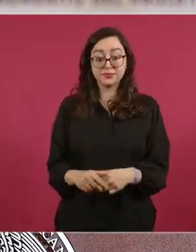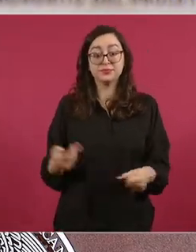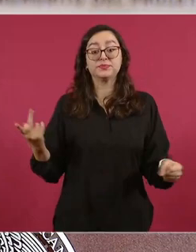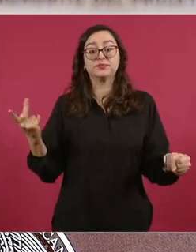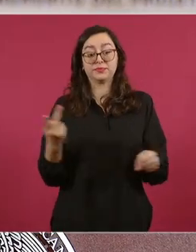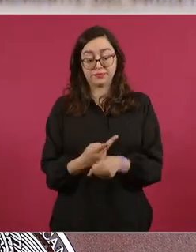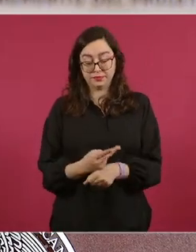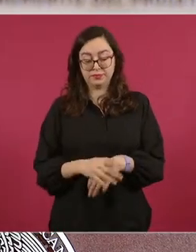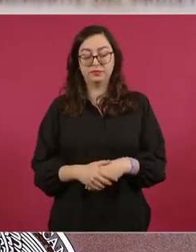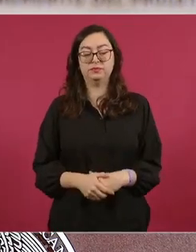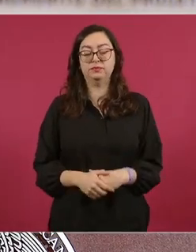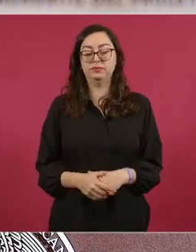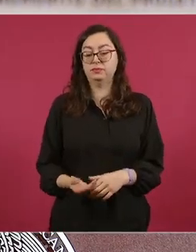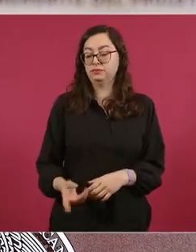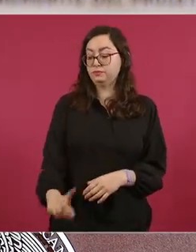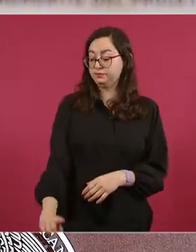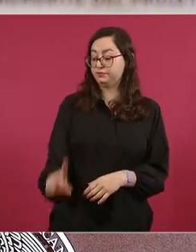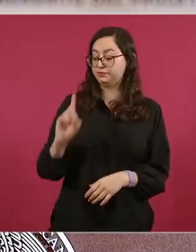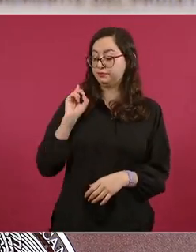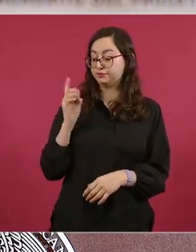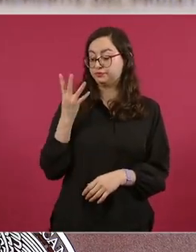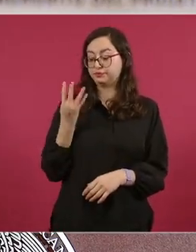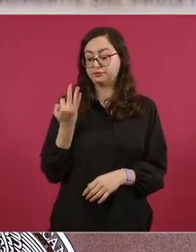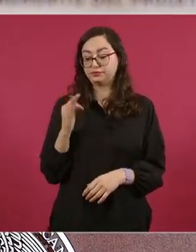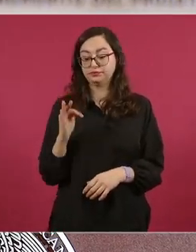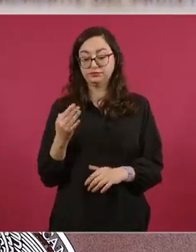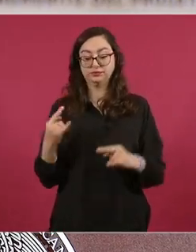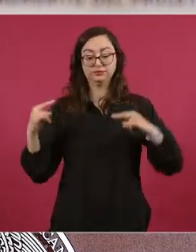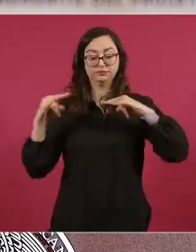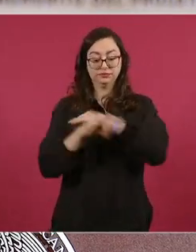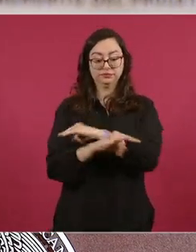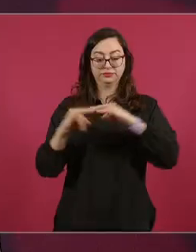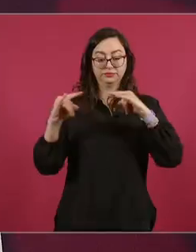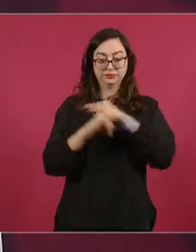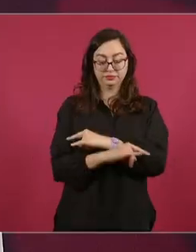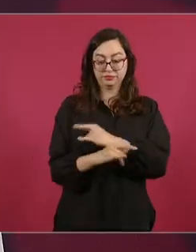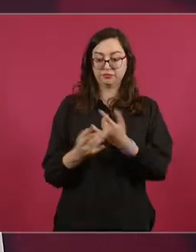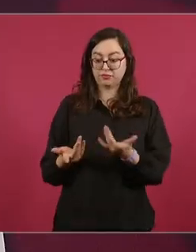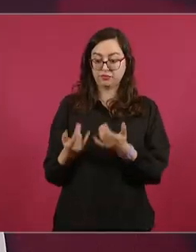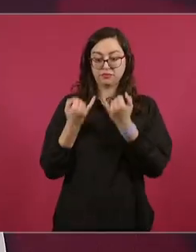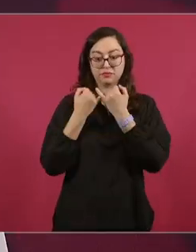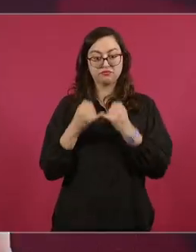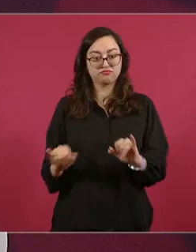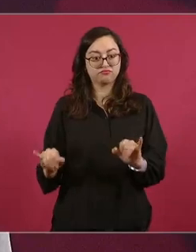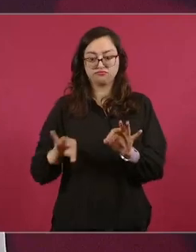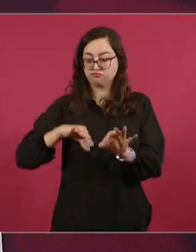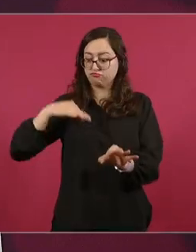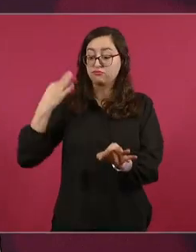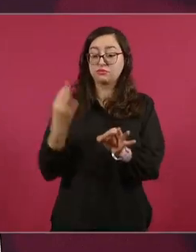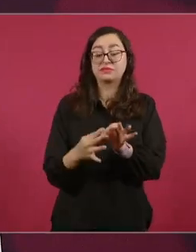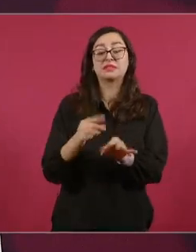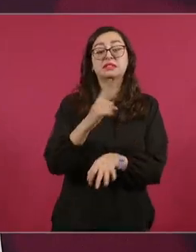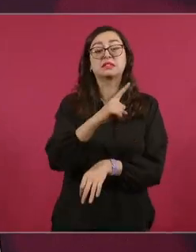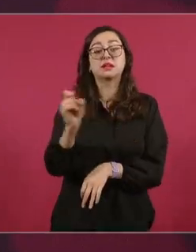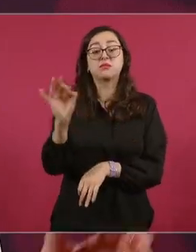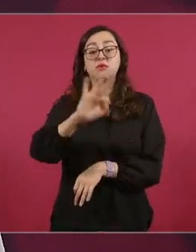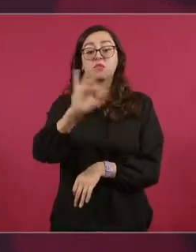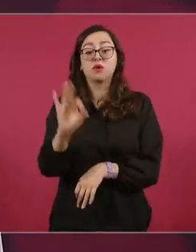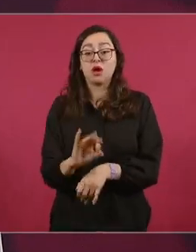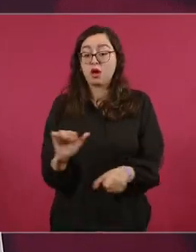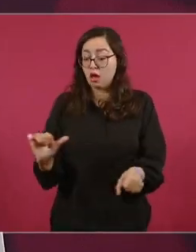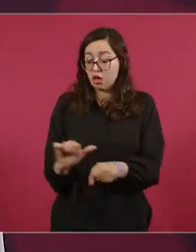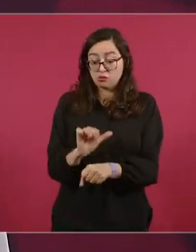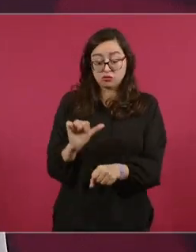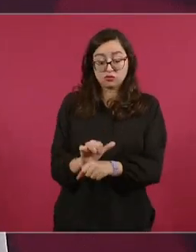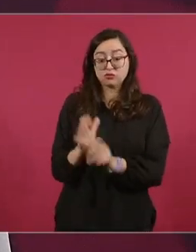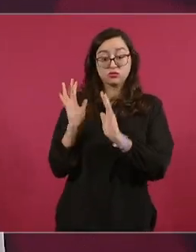Ventanilla se inauguró el domingo 4 de febrero y está terminada en su totalidad y ya circulan los autos. Ese mismo